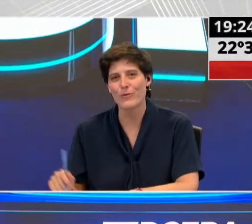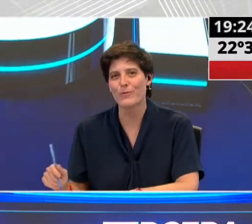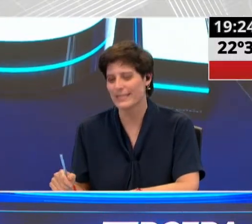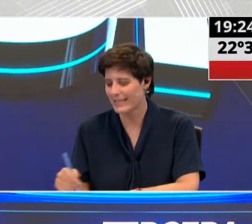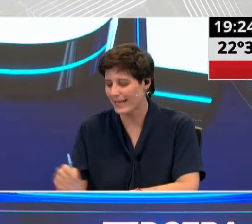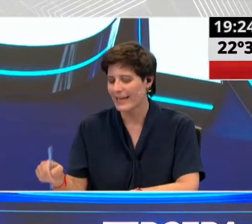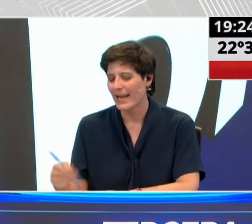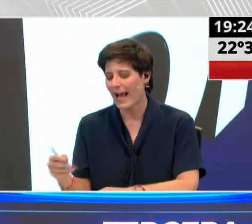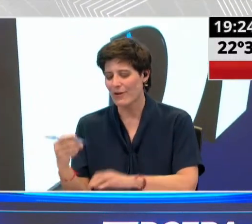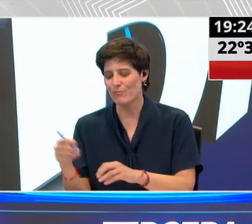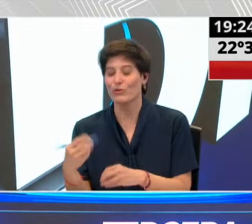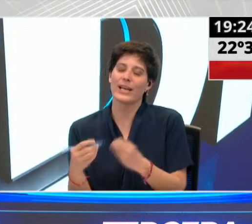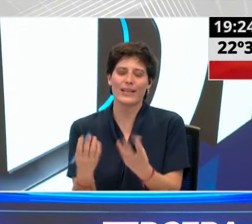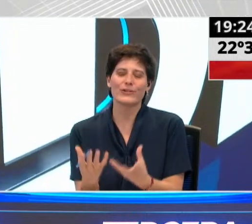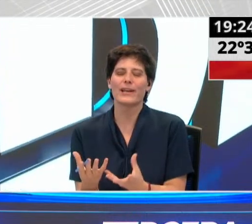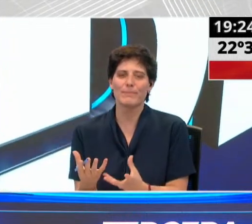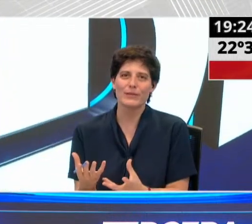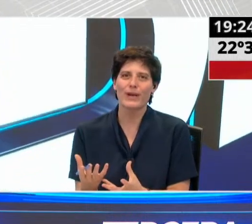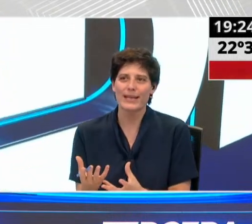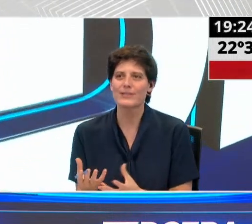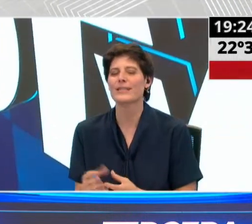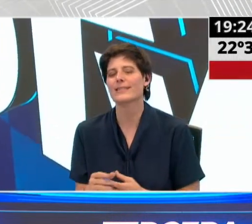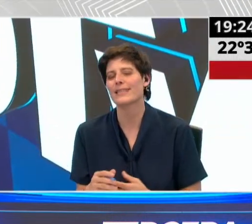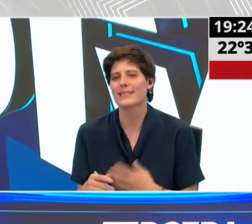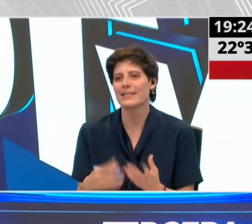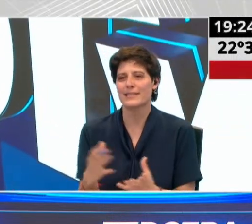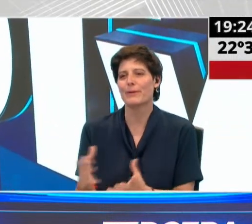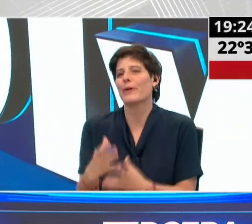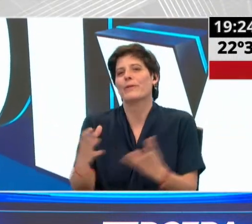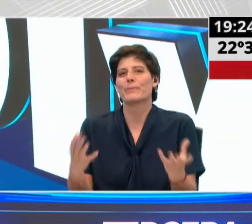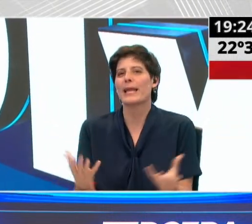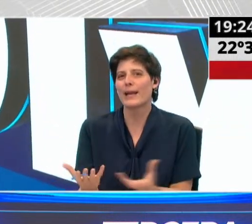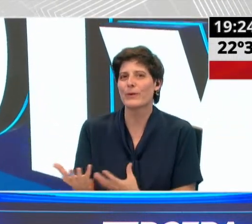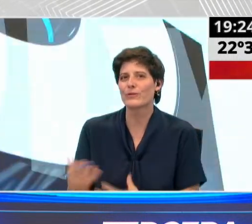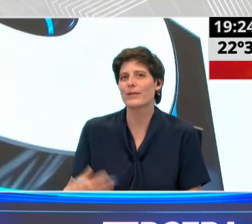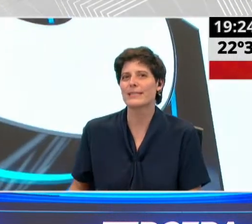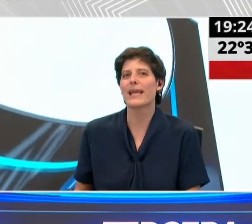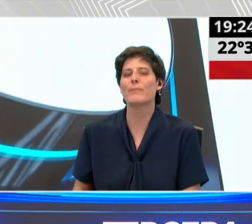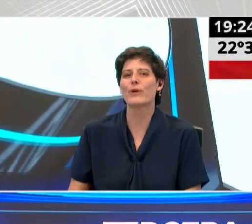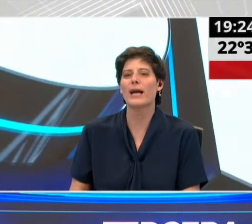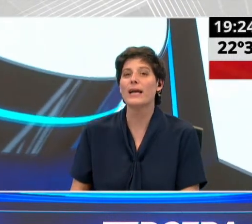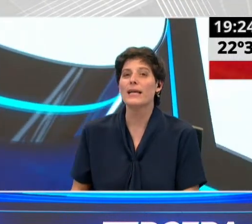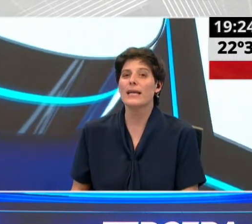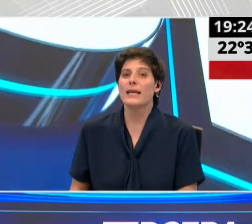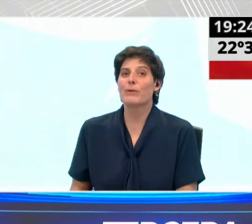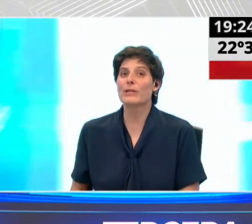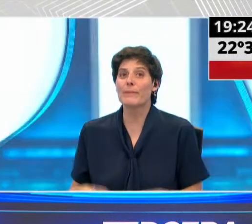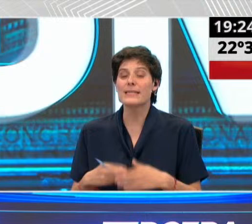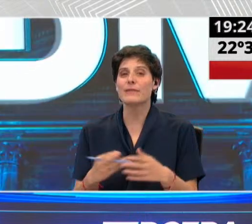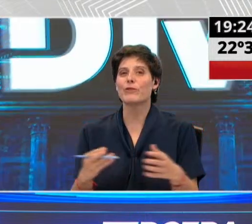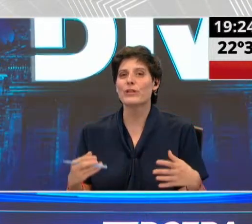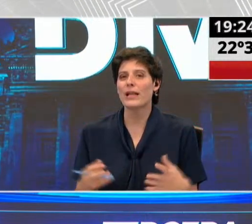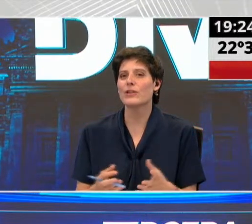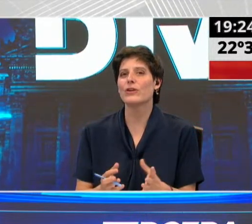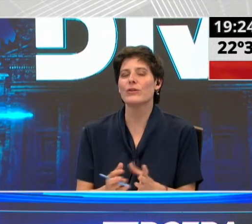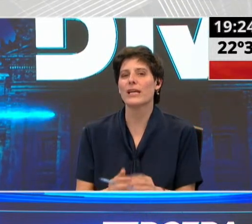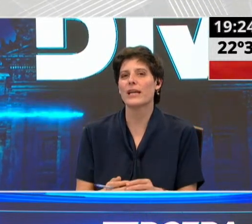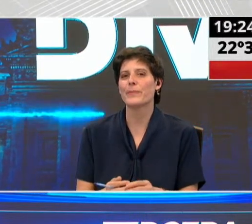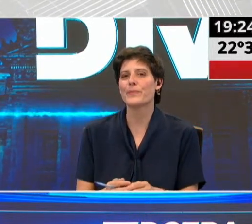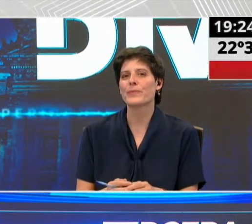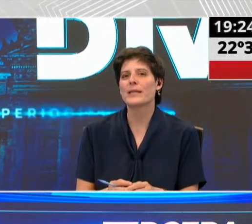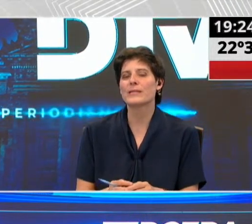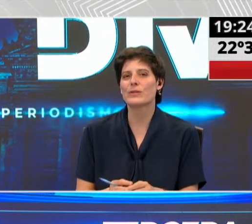por el cupo, así que hay mucha anécdota respecto a eso, que es interesante siempre, bueno, viene a cuento en esta época. Pero también se fueron